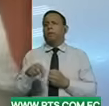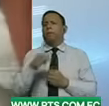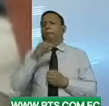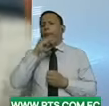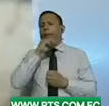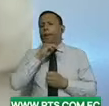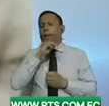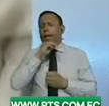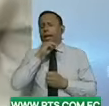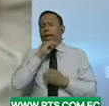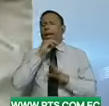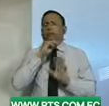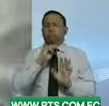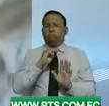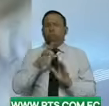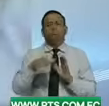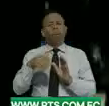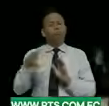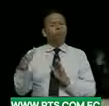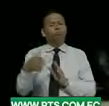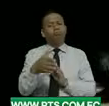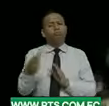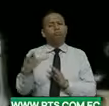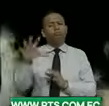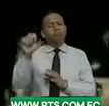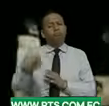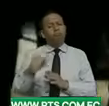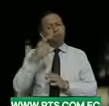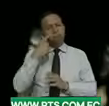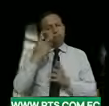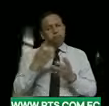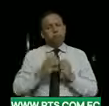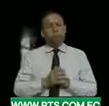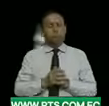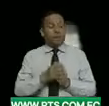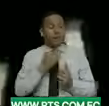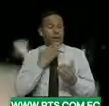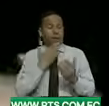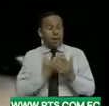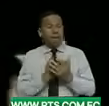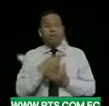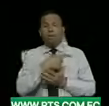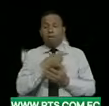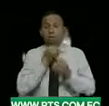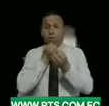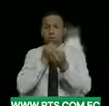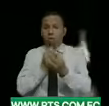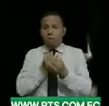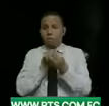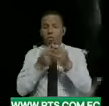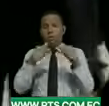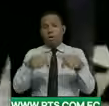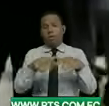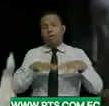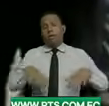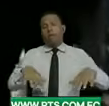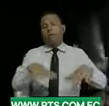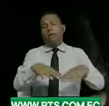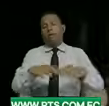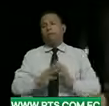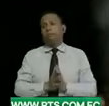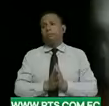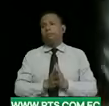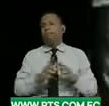Jaramijó. Esperemos de tener resultados también de esto. Muchísimas gracias. Esta es la información que se genera desde en la zona